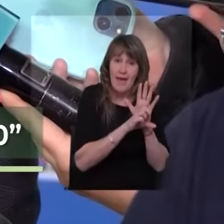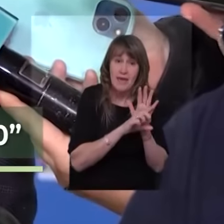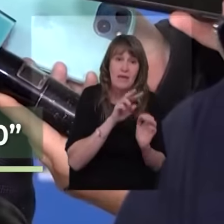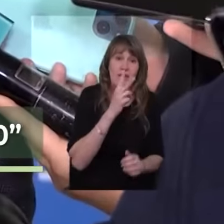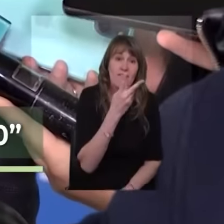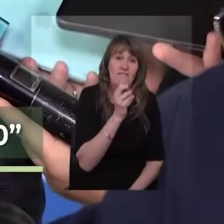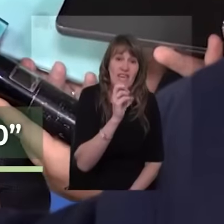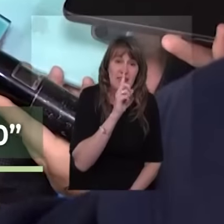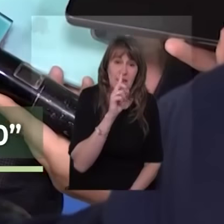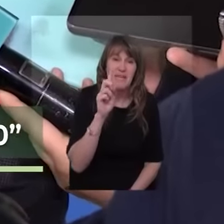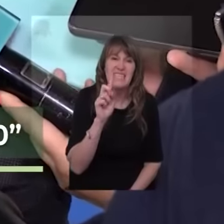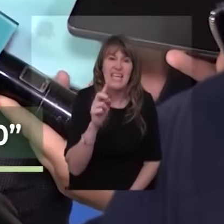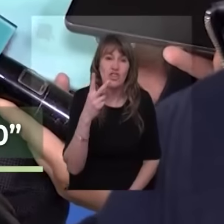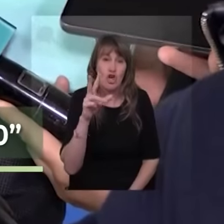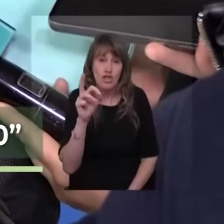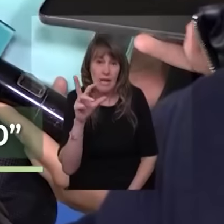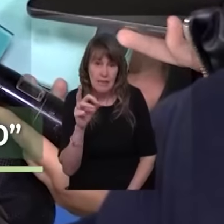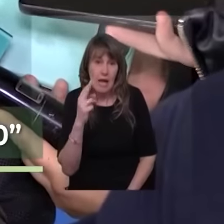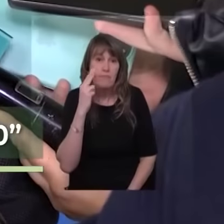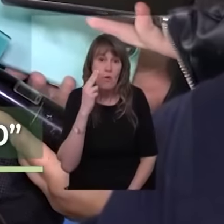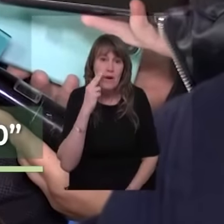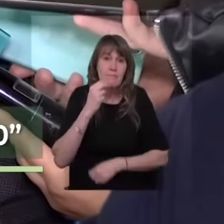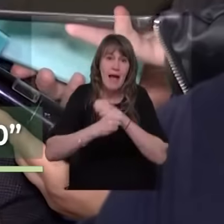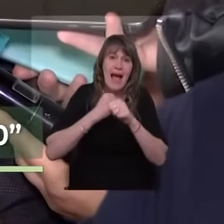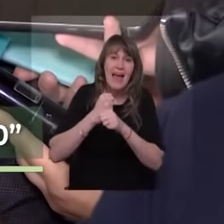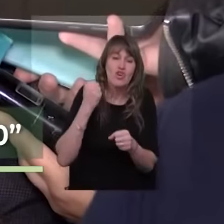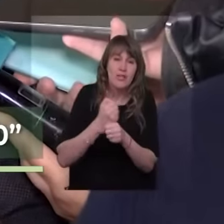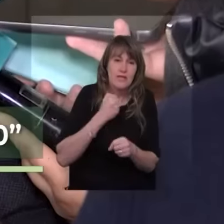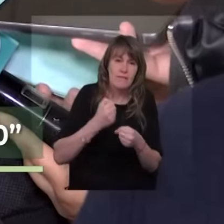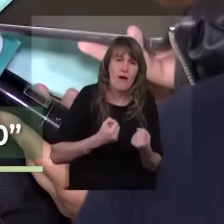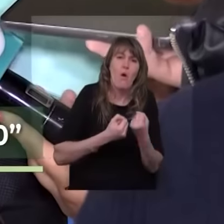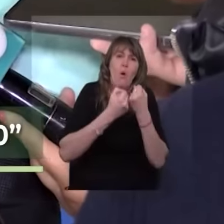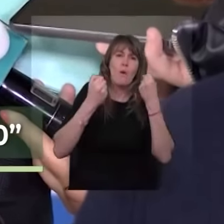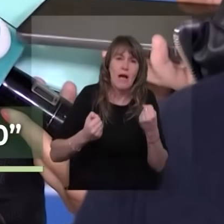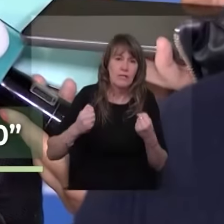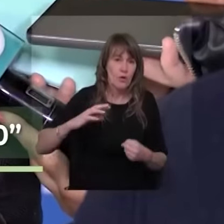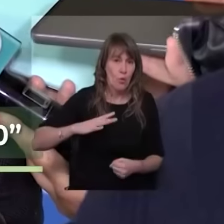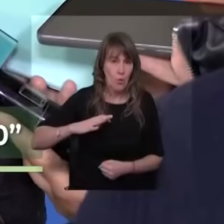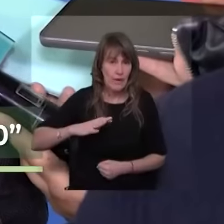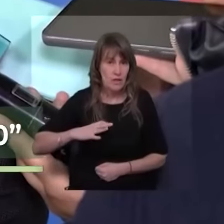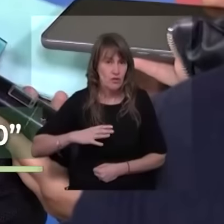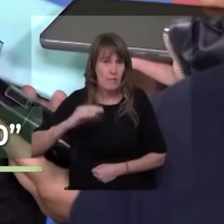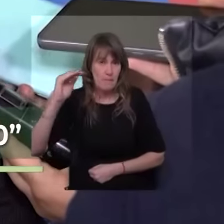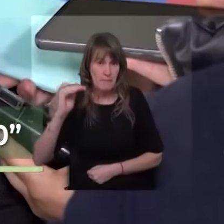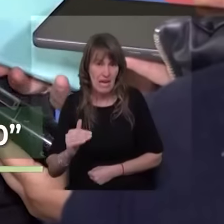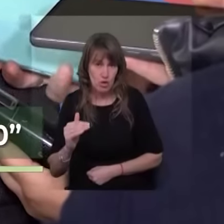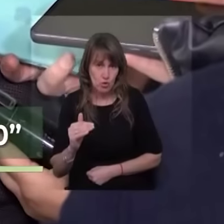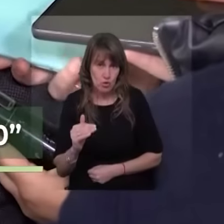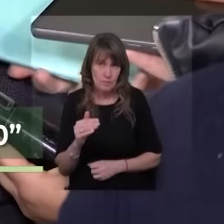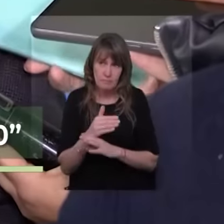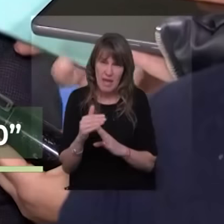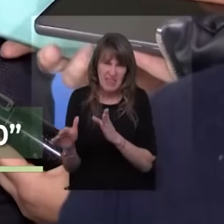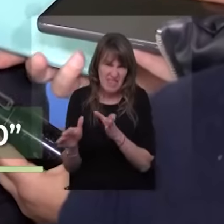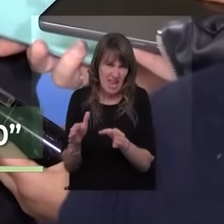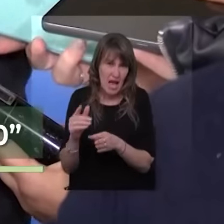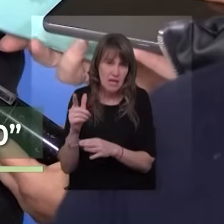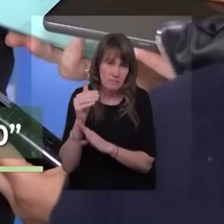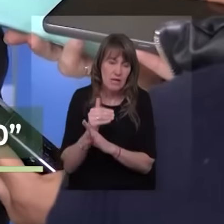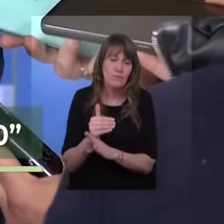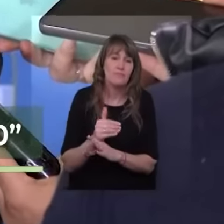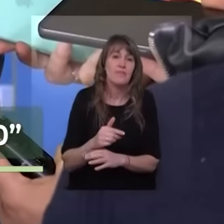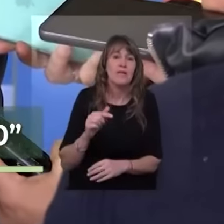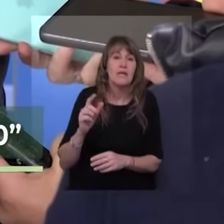perjudica a los trabajadores tanto en años de trabajo como jubilaciones menores sobre todo las jubilaciones medias la segunda cuestión es que